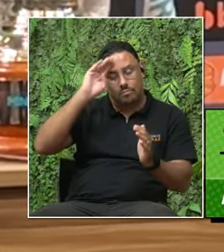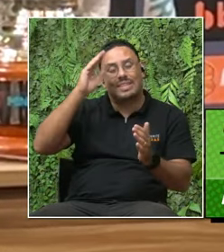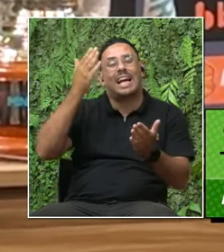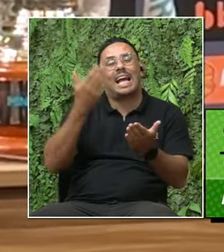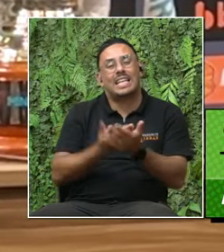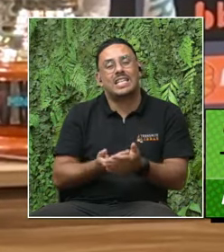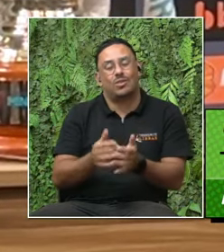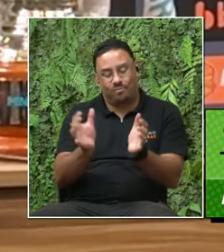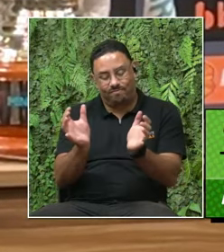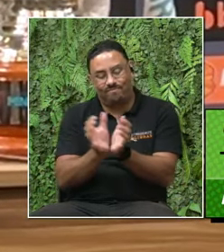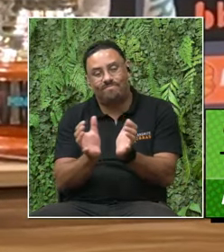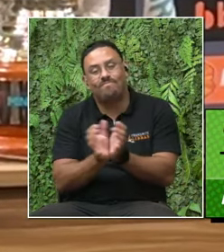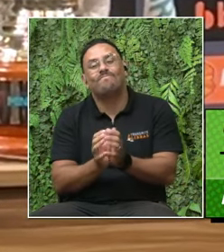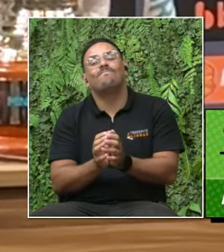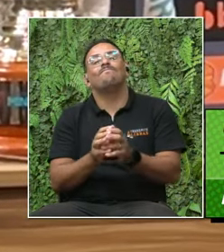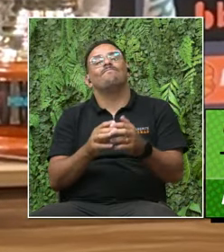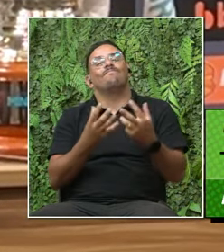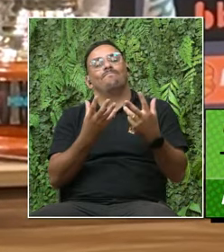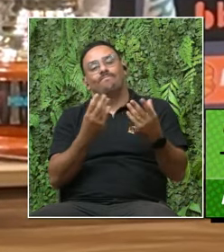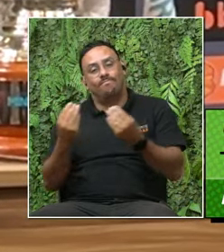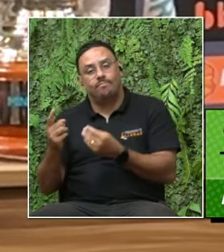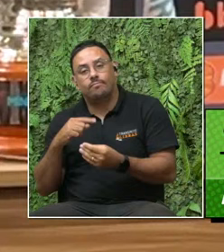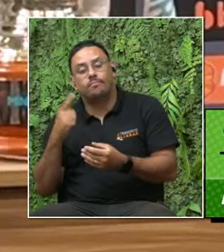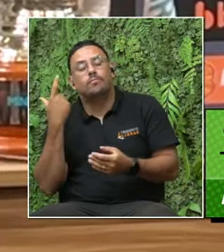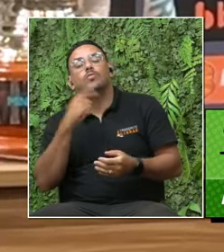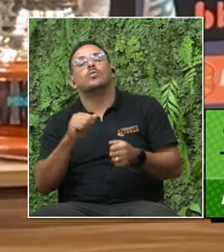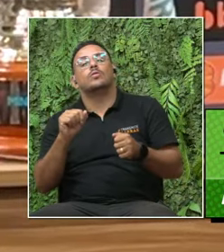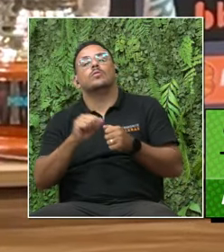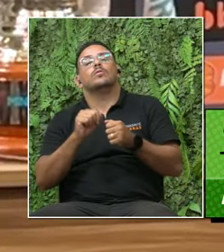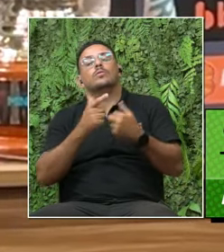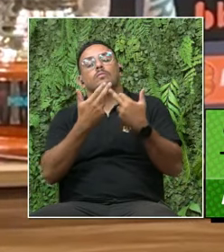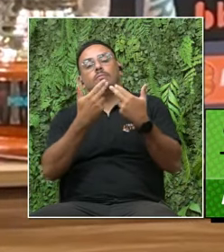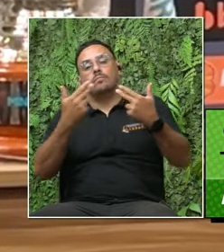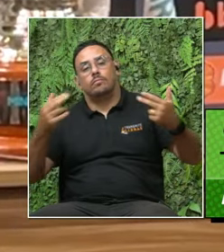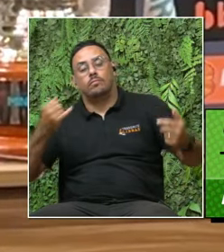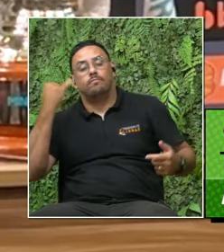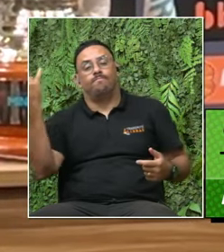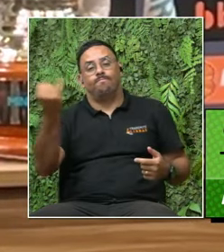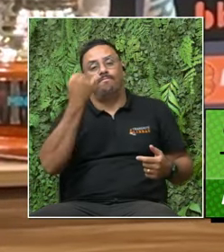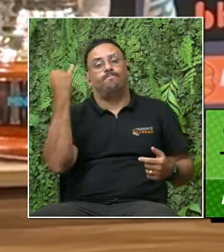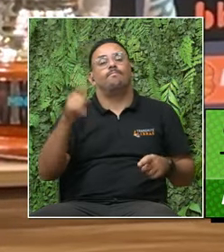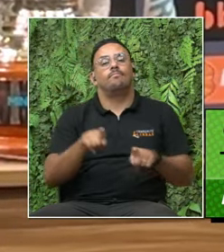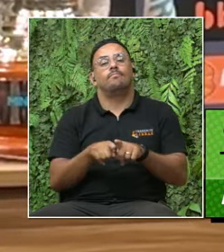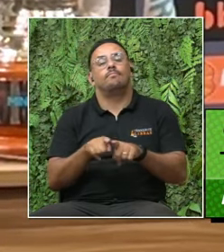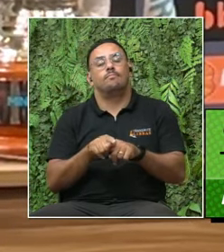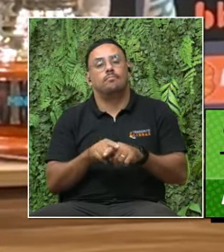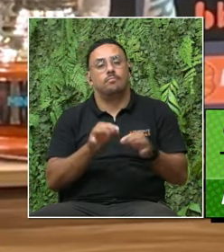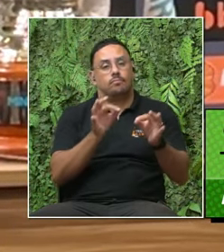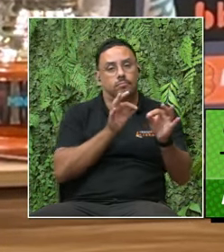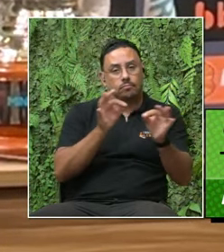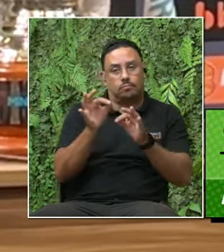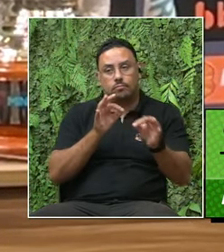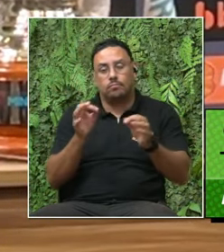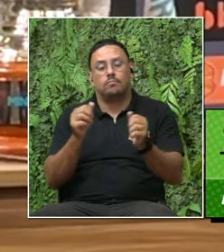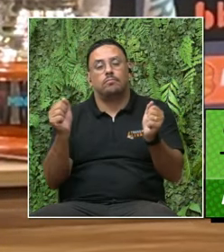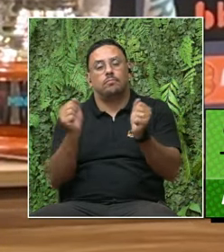equipo en el grupo para consegir cosas importantes ha queo